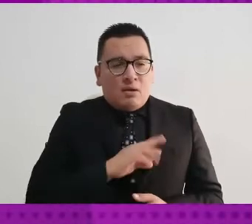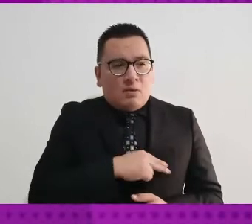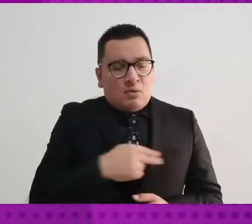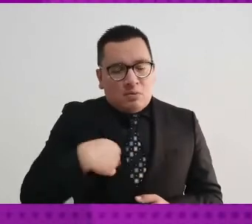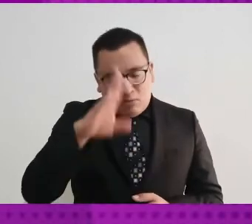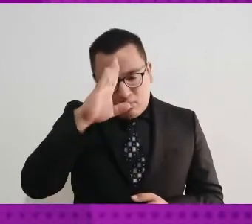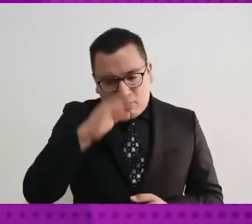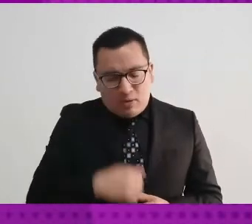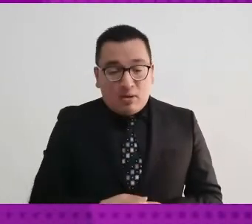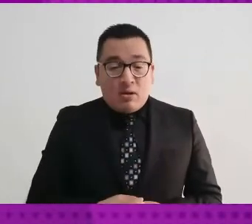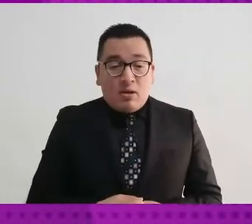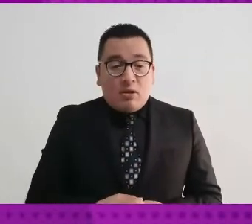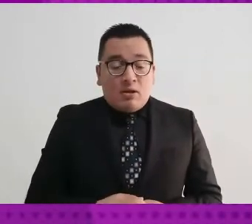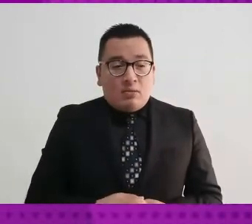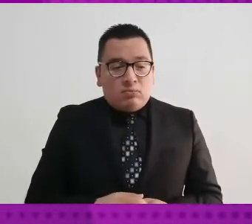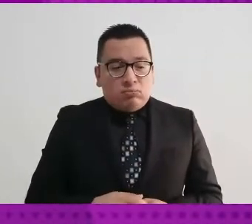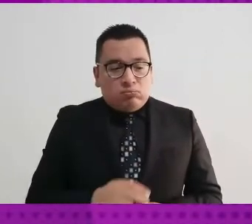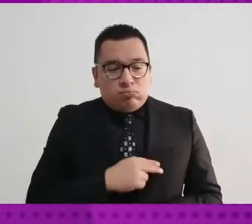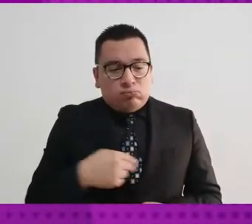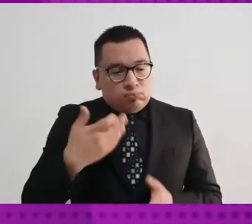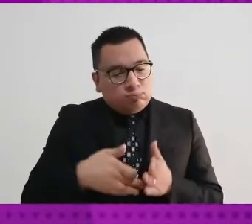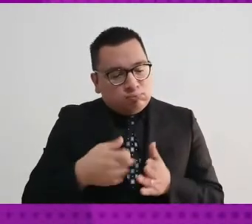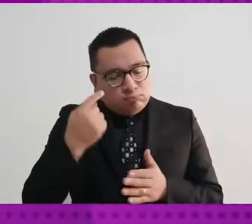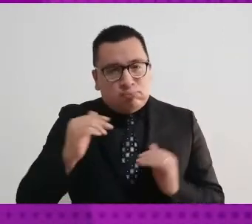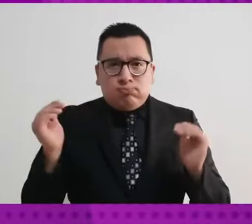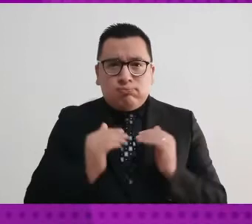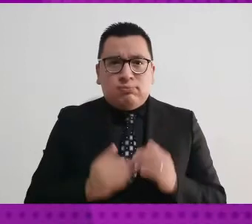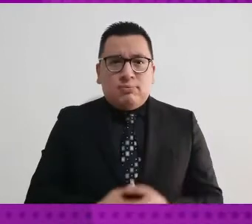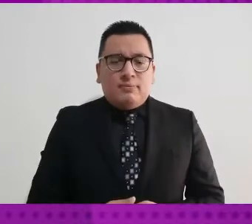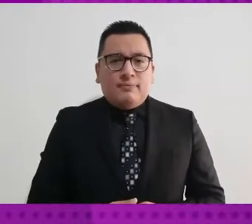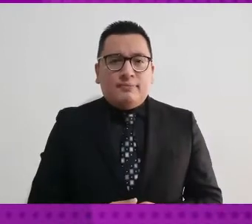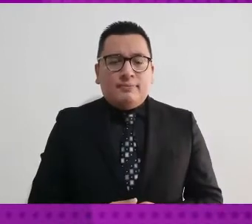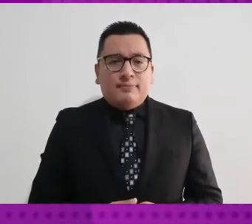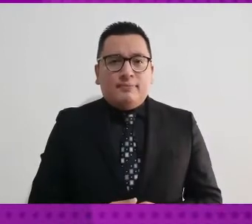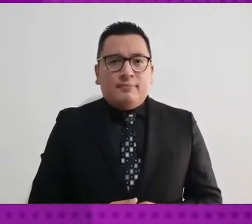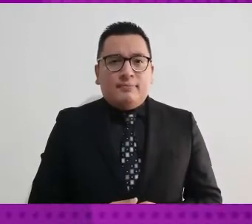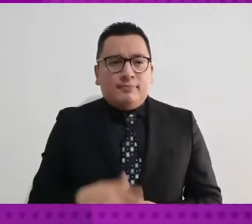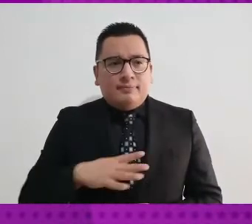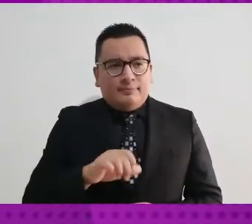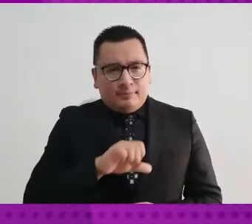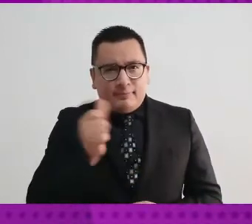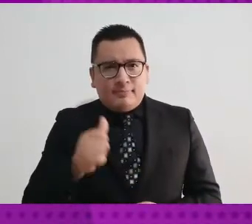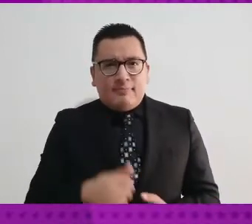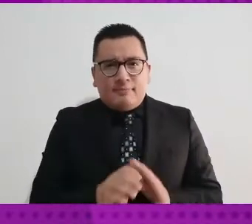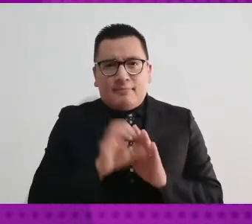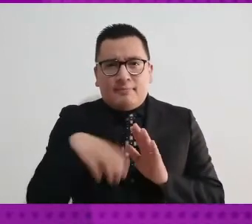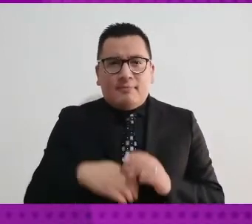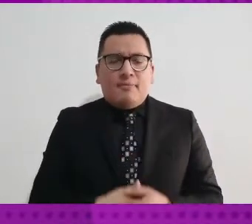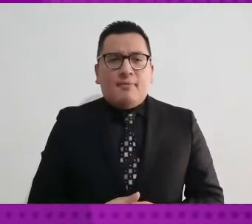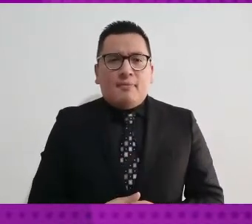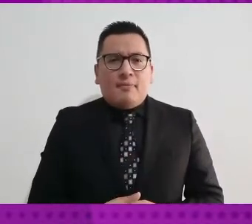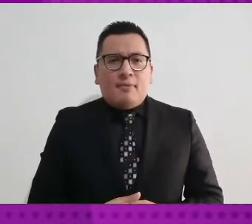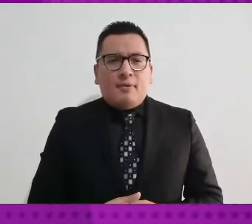reflexionar acerca de todo ese camino que aún falta por recorrer en la igualdad sustantiva entre mujeres y hombres, ¿no? Hay otros objetos, Gaby, por